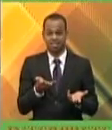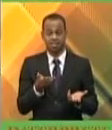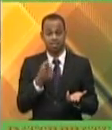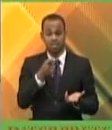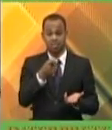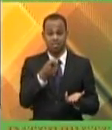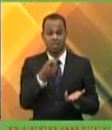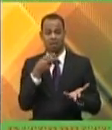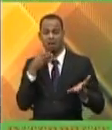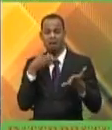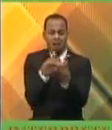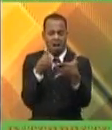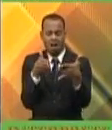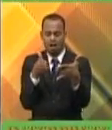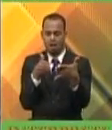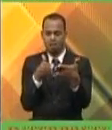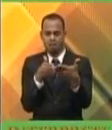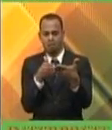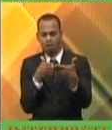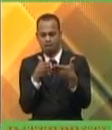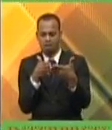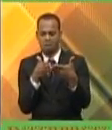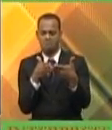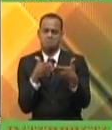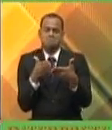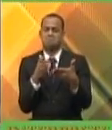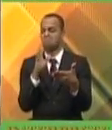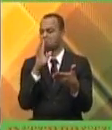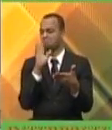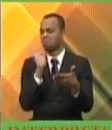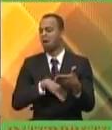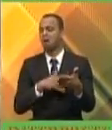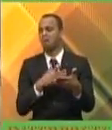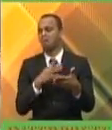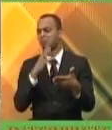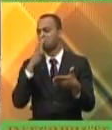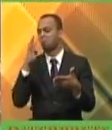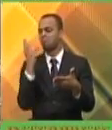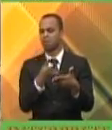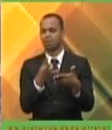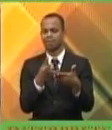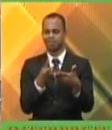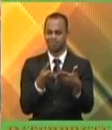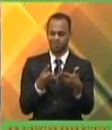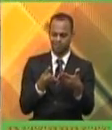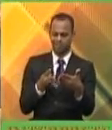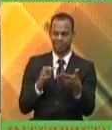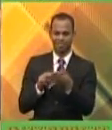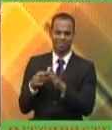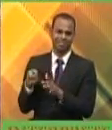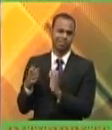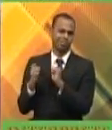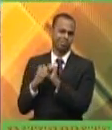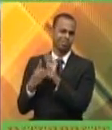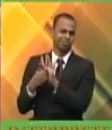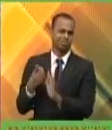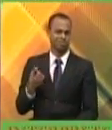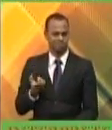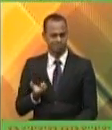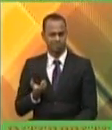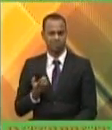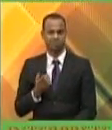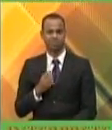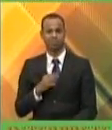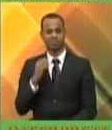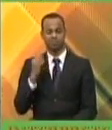cuando se vulnerabilidad los derechos de esas personas es un tipo de discapacidad si a eso vamos es